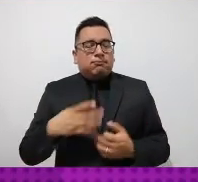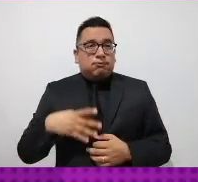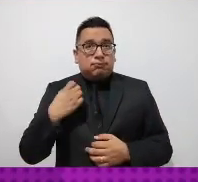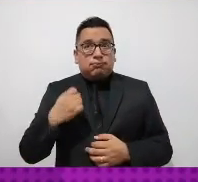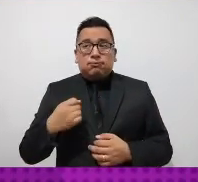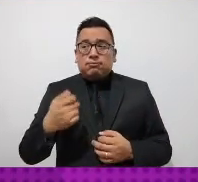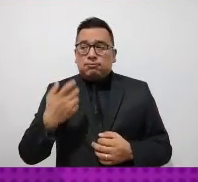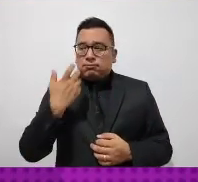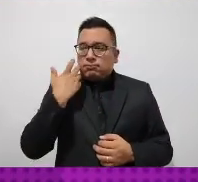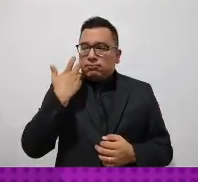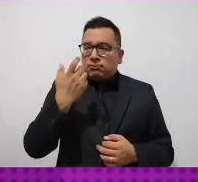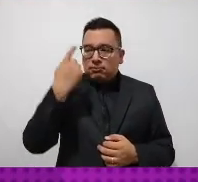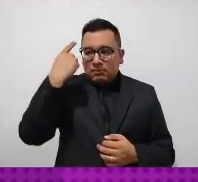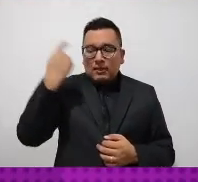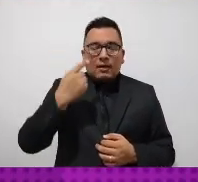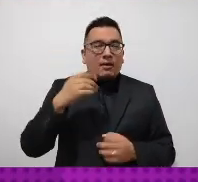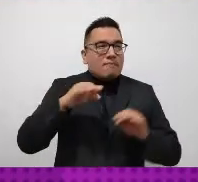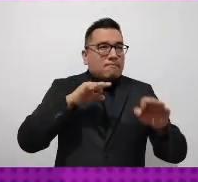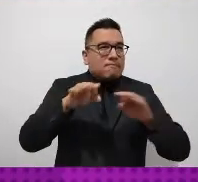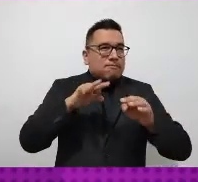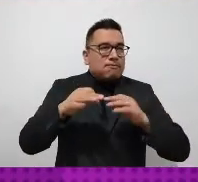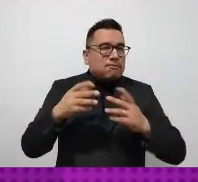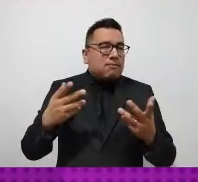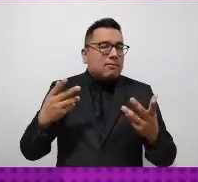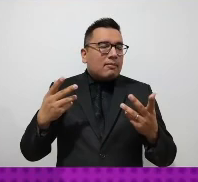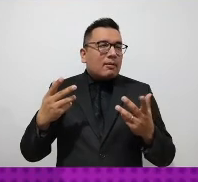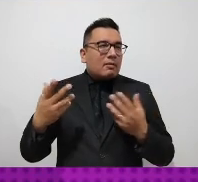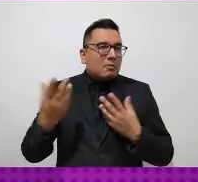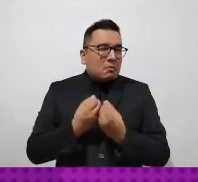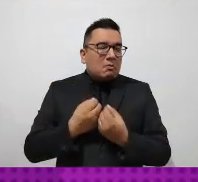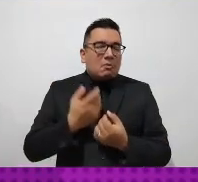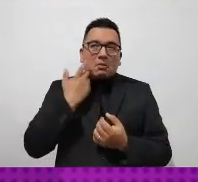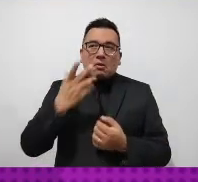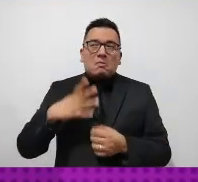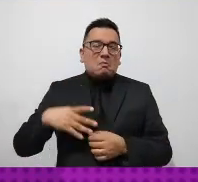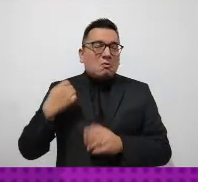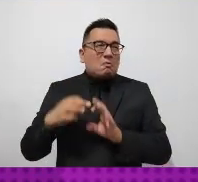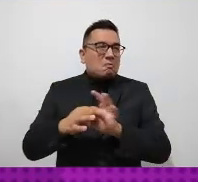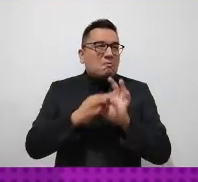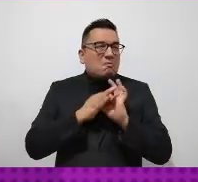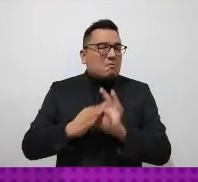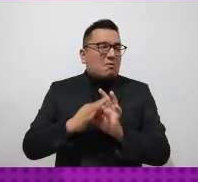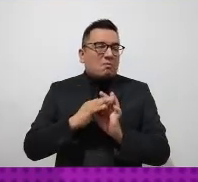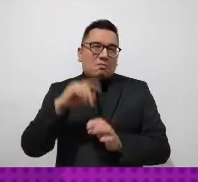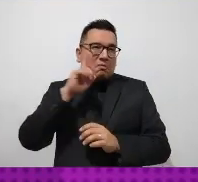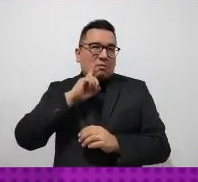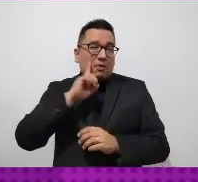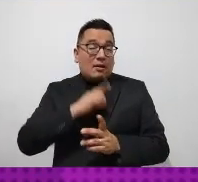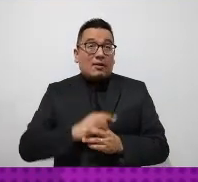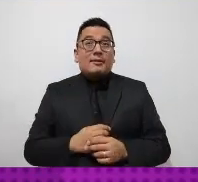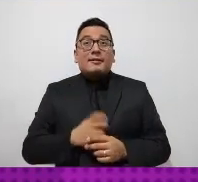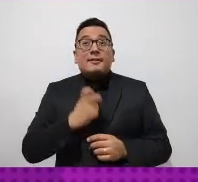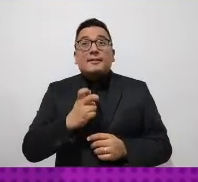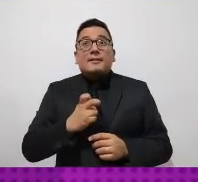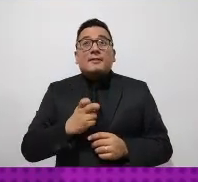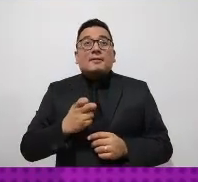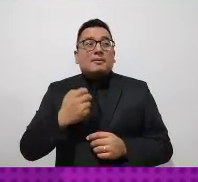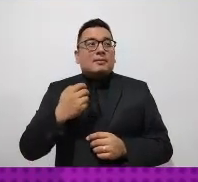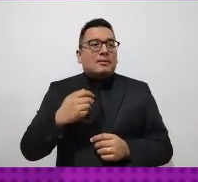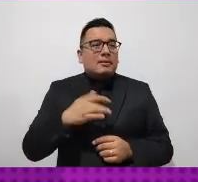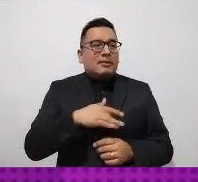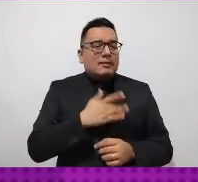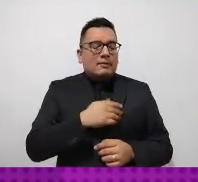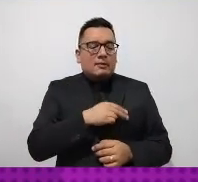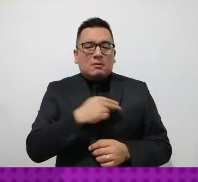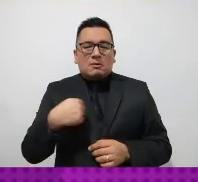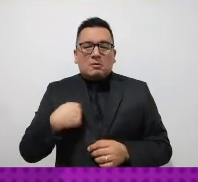ánimos y todas las ganas de trabajar en el tema de unir esfuerzos entre las mujeres en esos puntos de conexión en